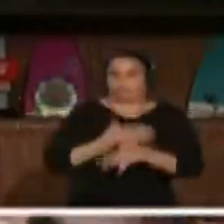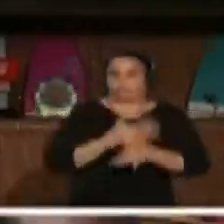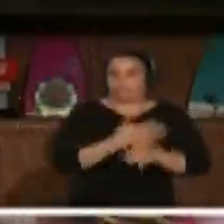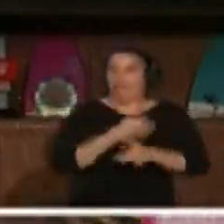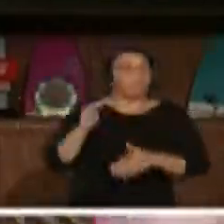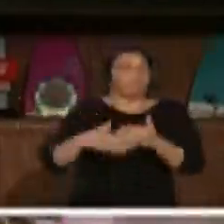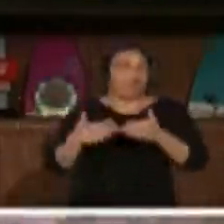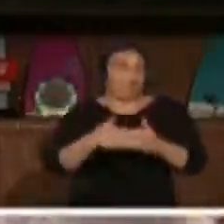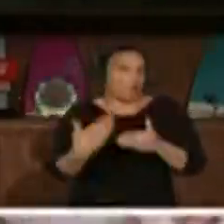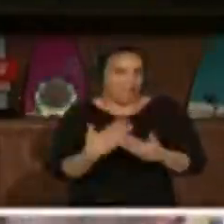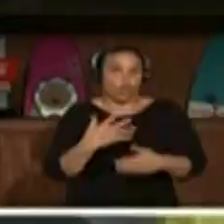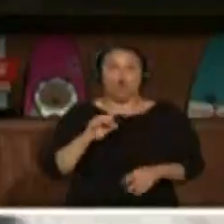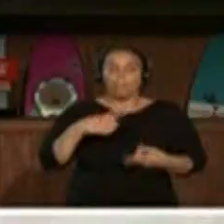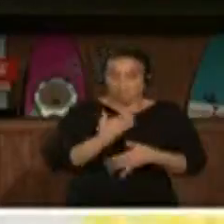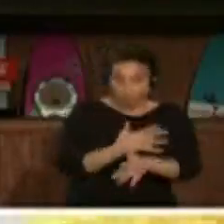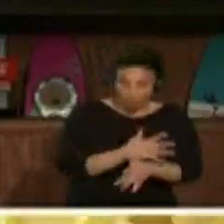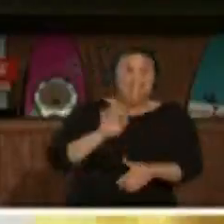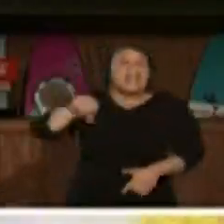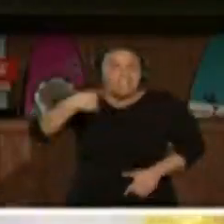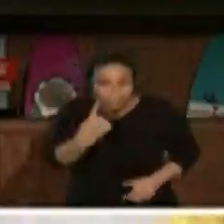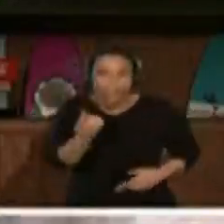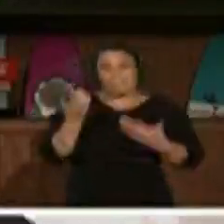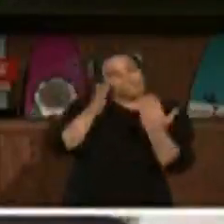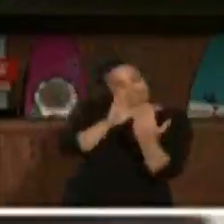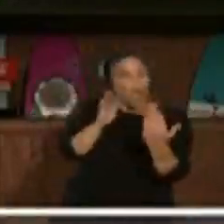se presentan luego